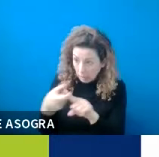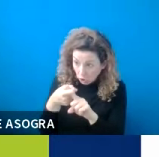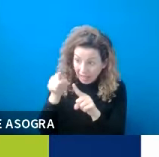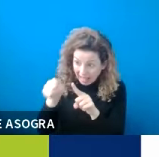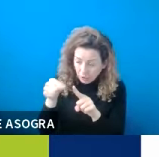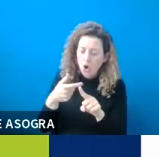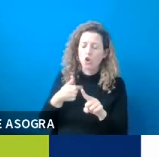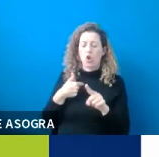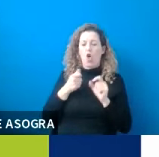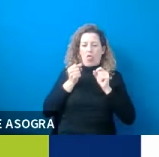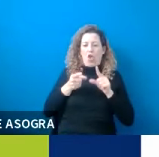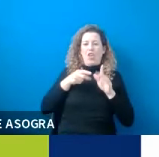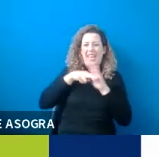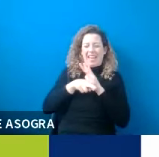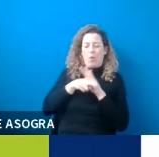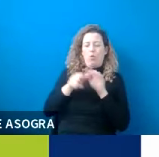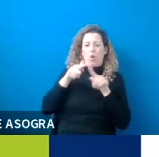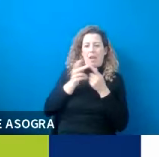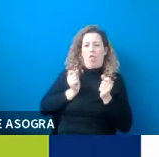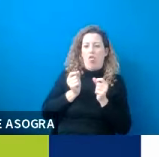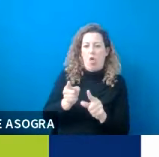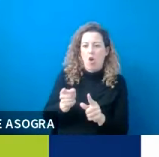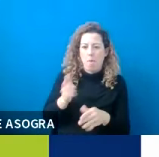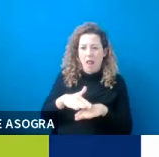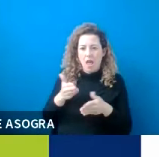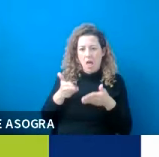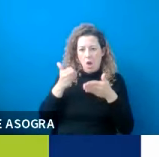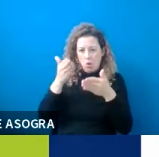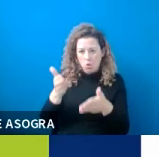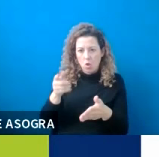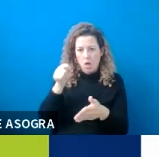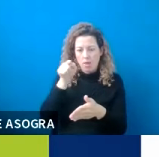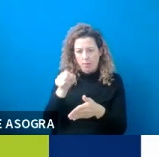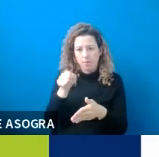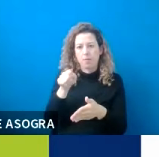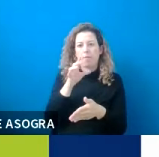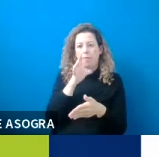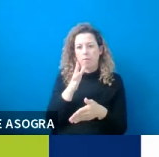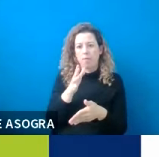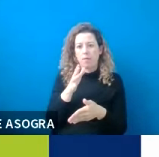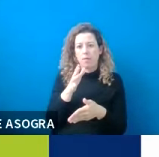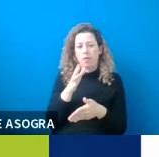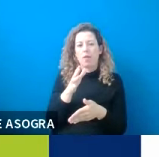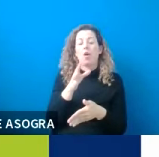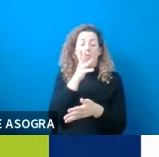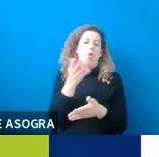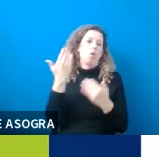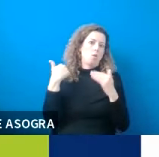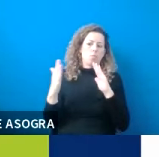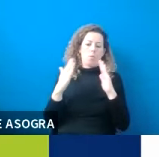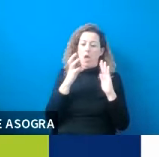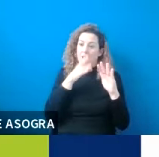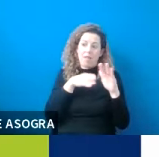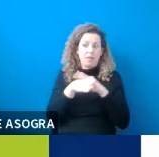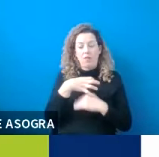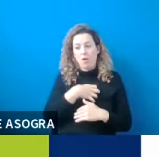ayudar a encontrar la manera de hacerlo o ajustarlo o a graduarlo si lo que me estás pidiendo es algo que de momento no es accesible por el desarrollo del queque,